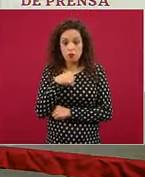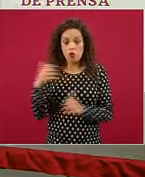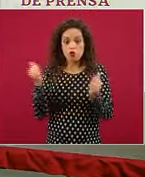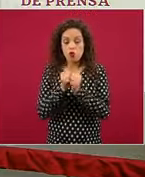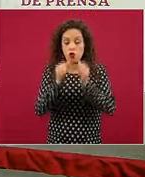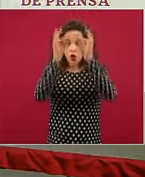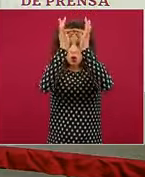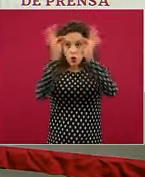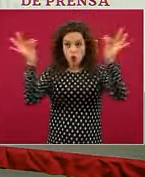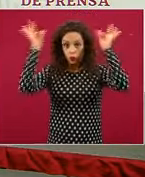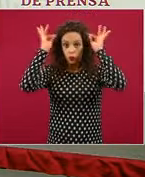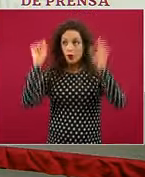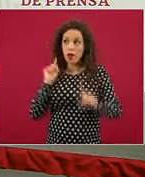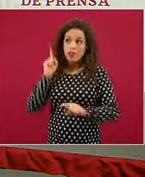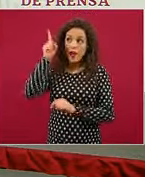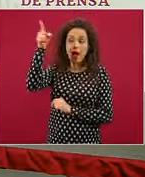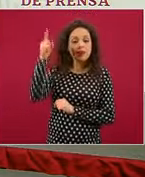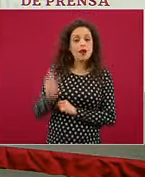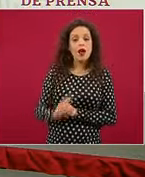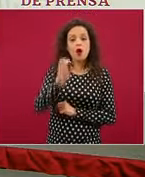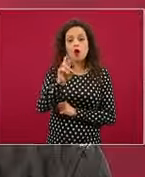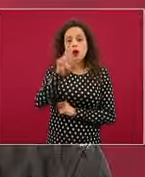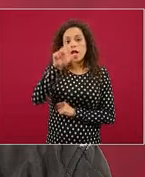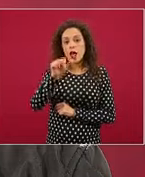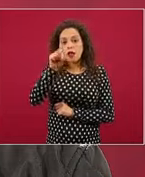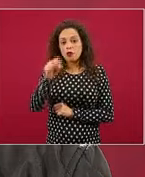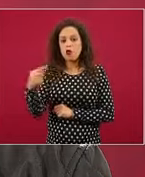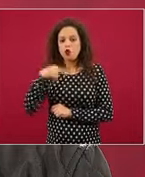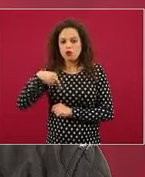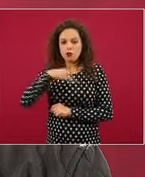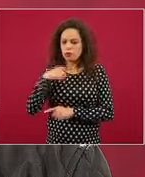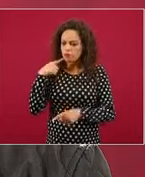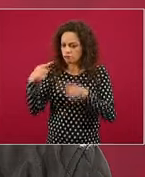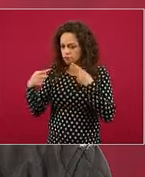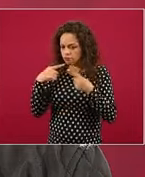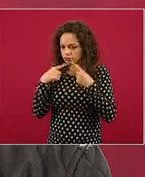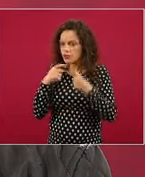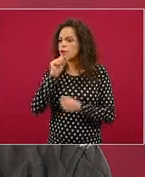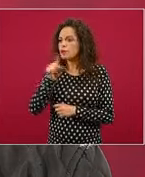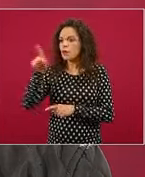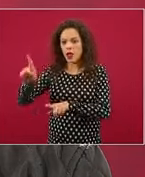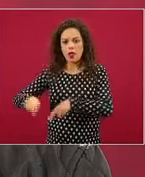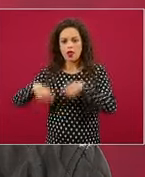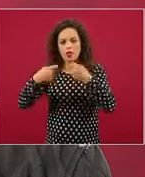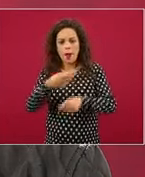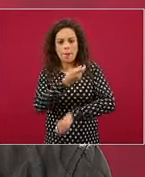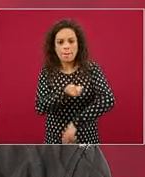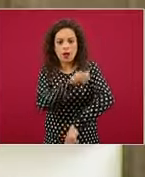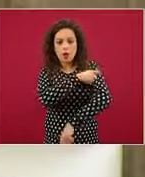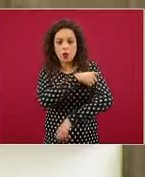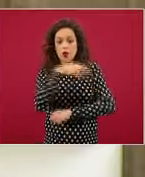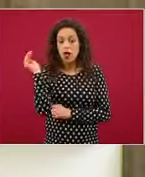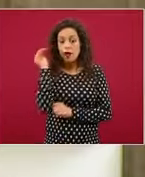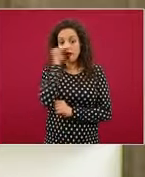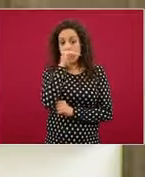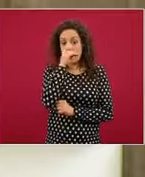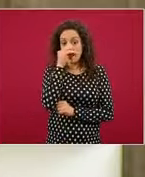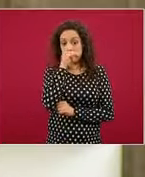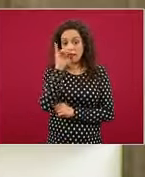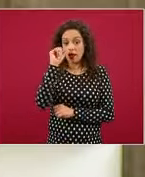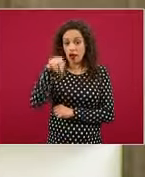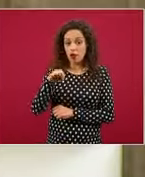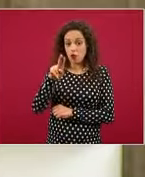Orlando. Y ellos pues también han dado las vacunas de la influenza gratis.